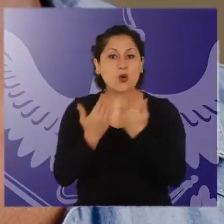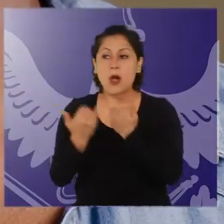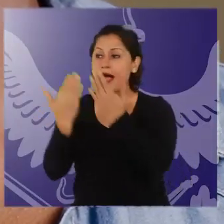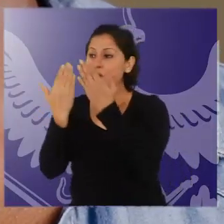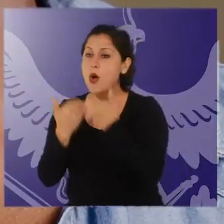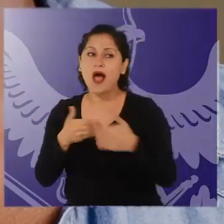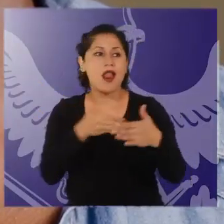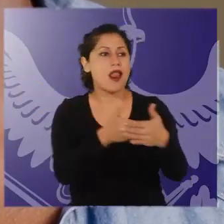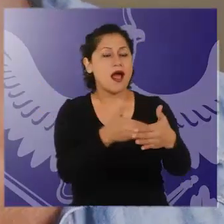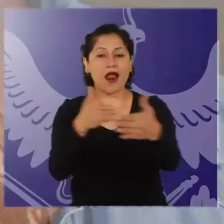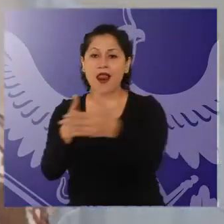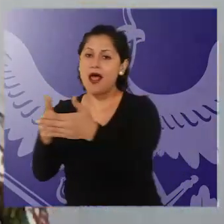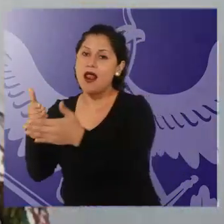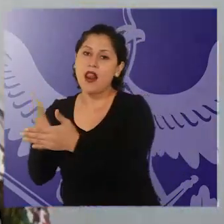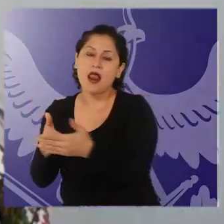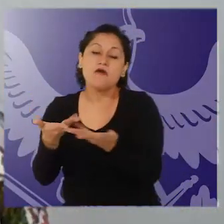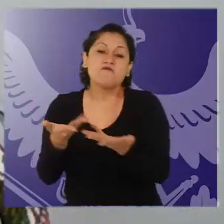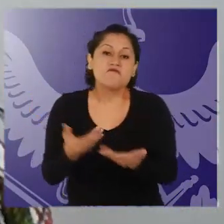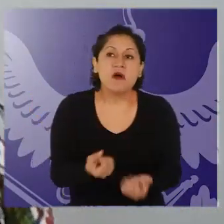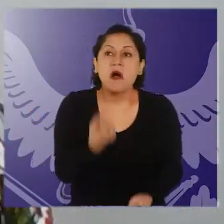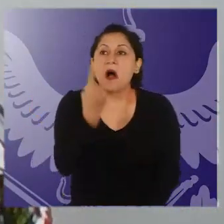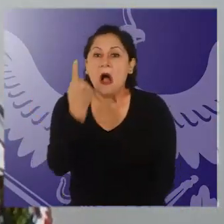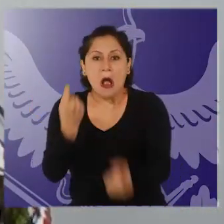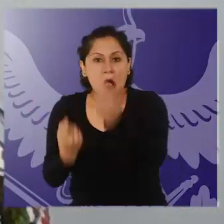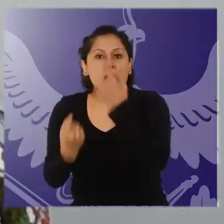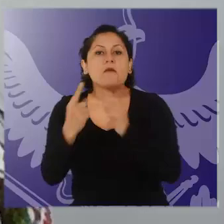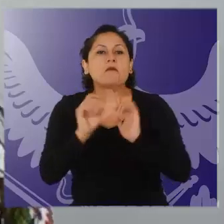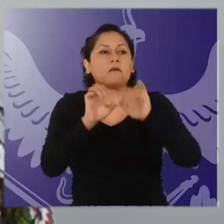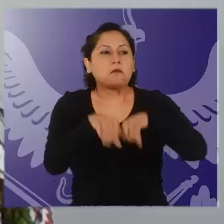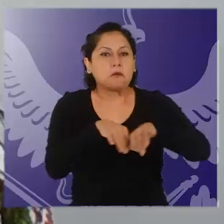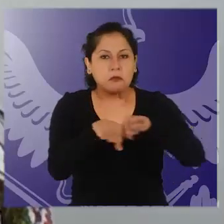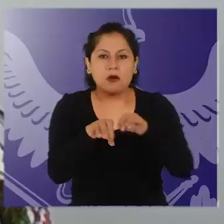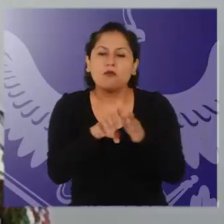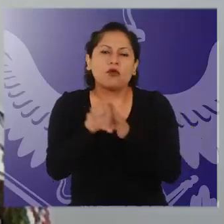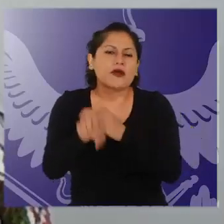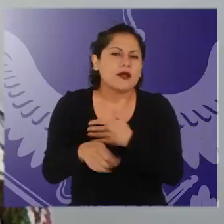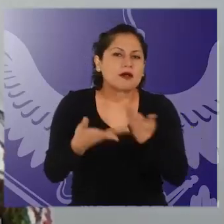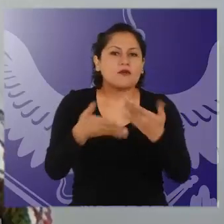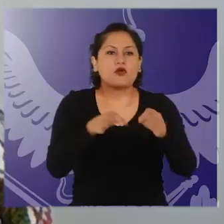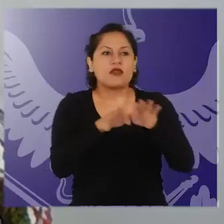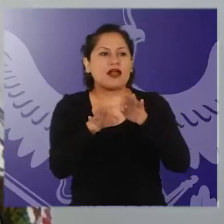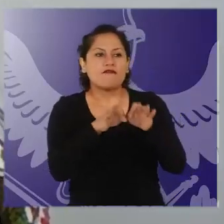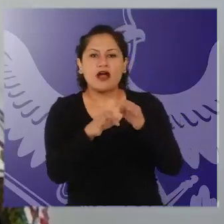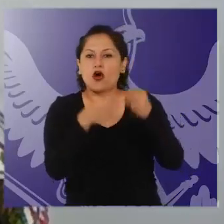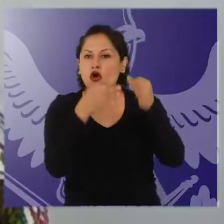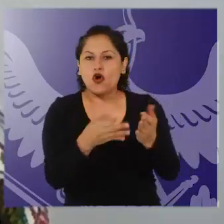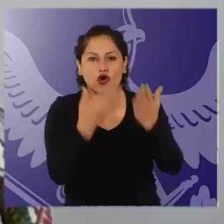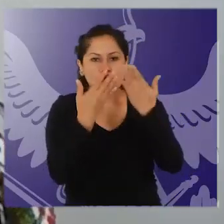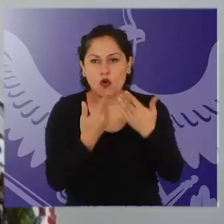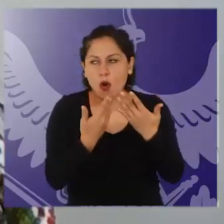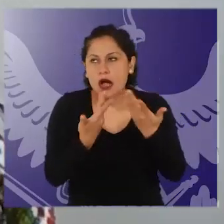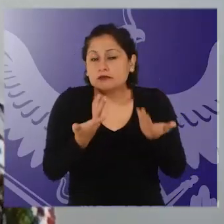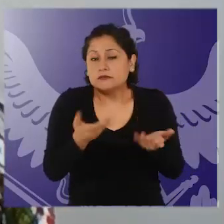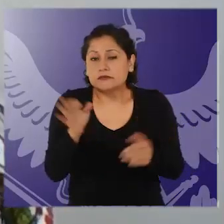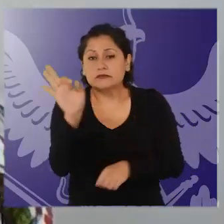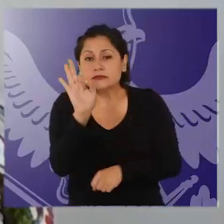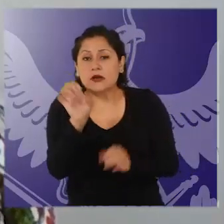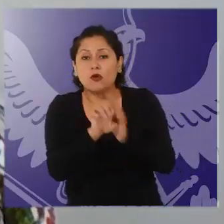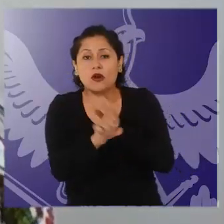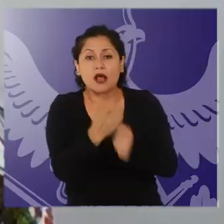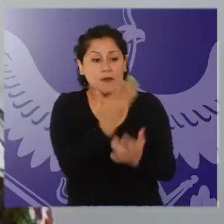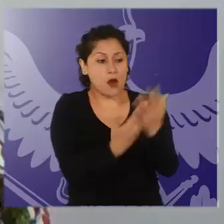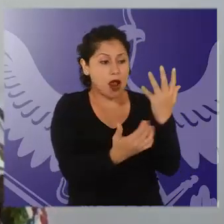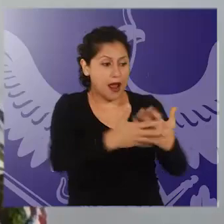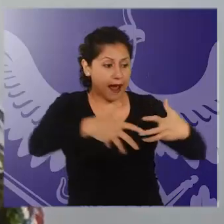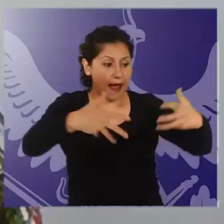las fuentes de ingresos que podemos llegar a tener. En ese sentido, la mayoría estamos en el trabajo informal,